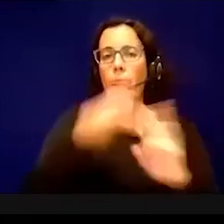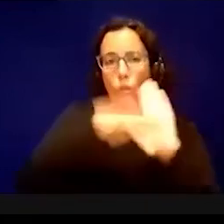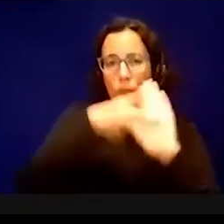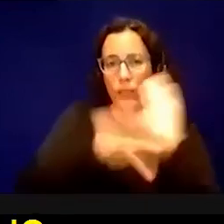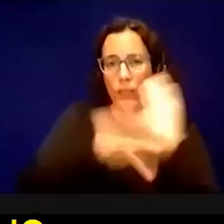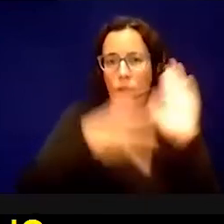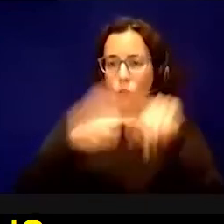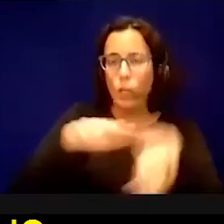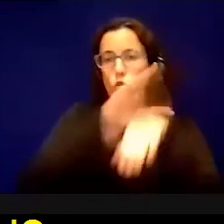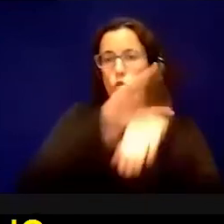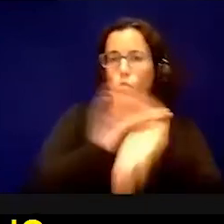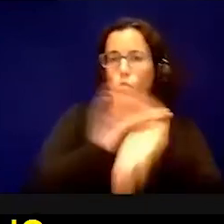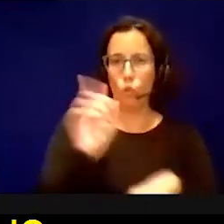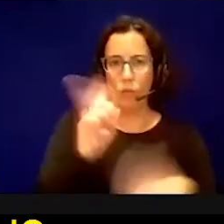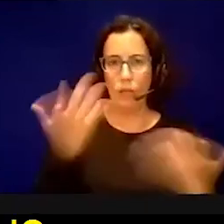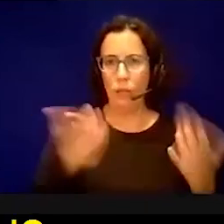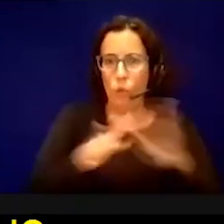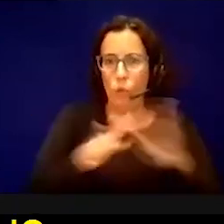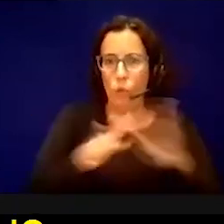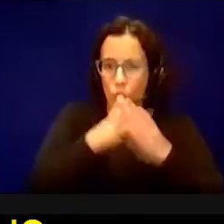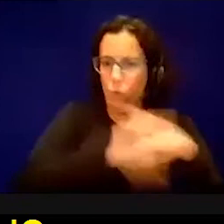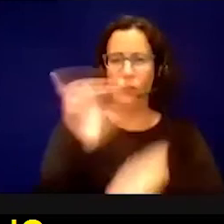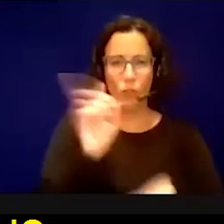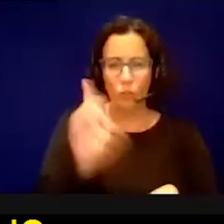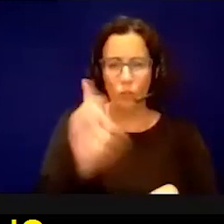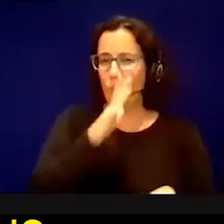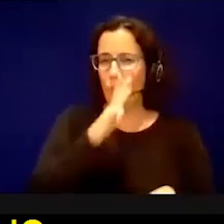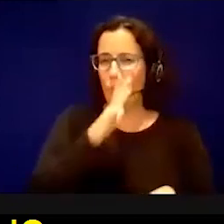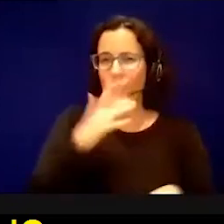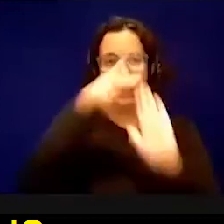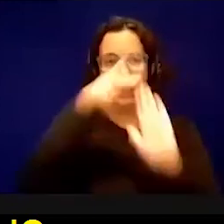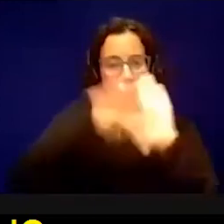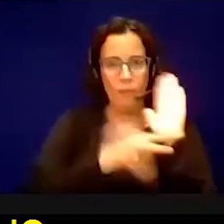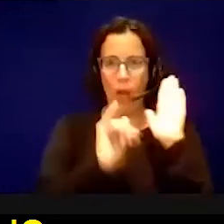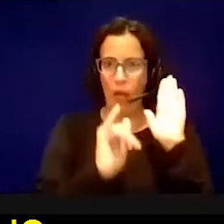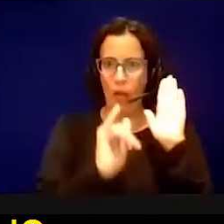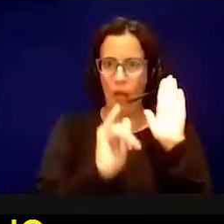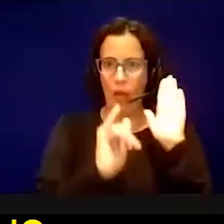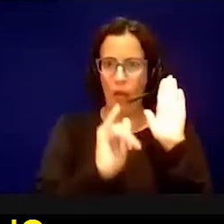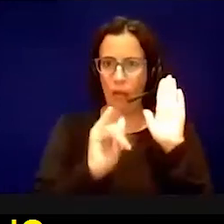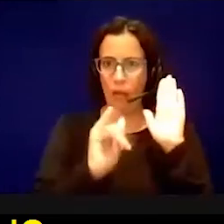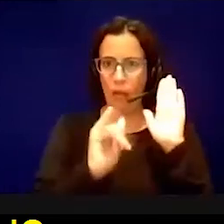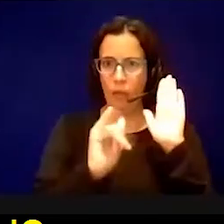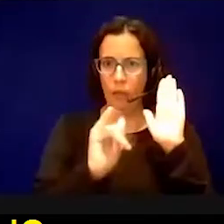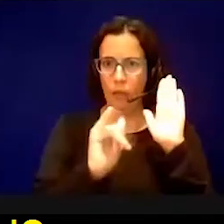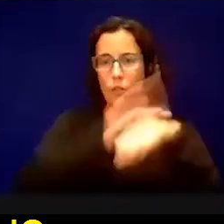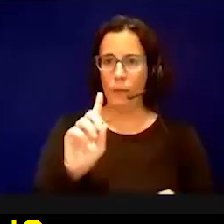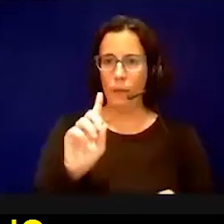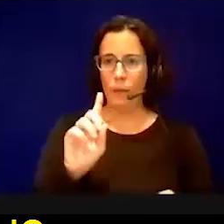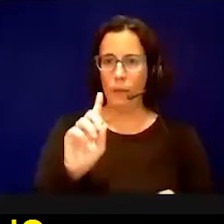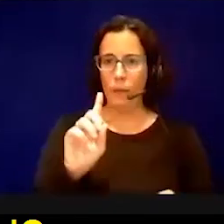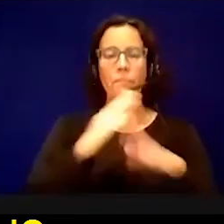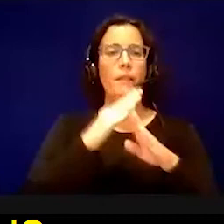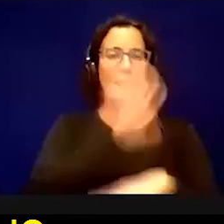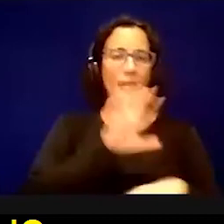existe normativa, tantísima normativa en vigor en todos los ámbitos, ¿no? A nivel estatal, autonómico, local. Bueno,